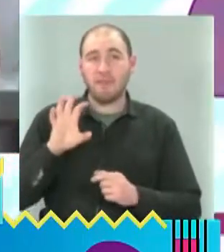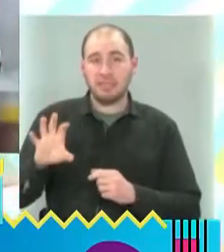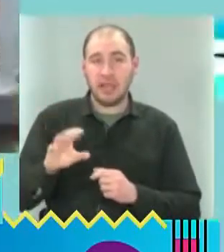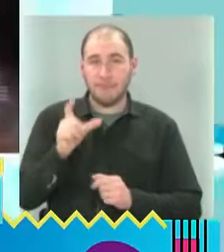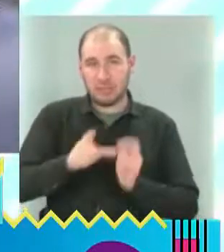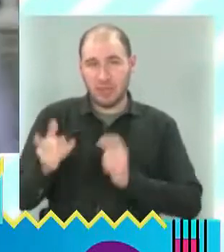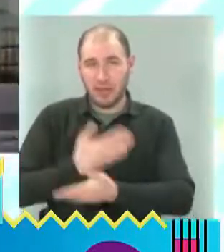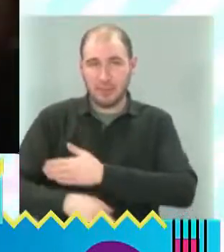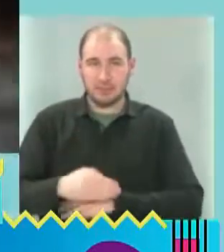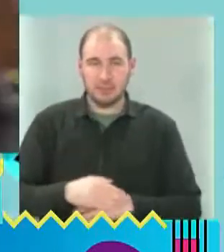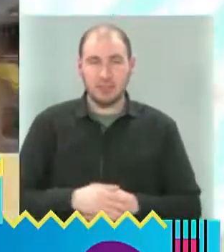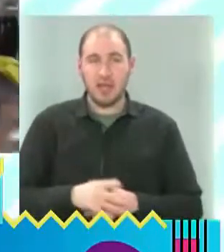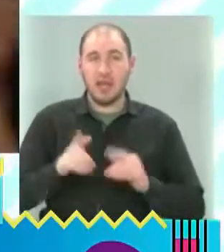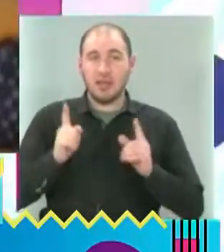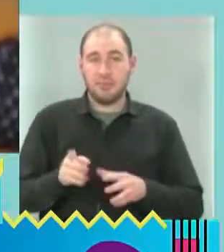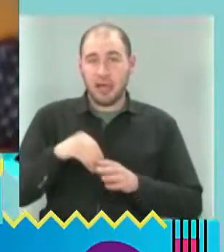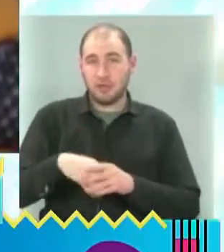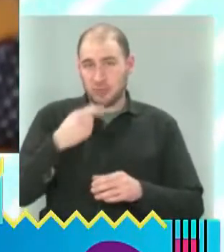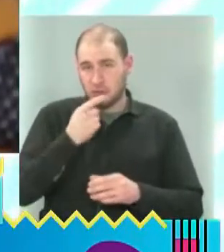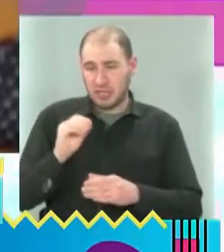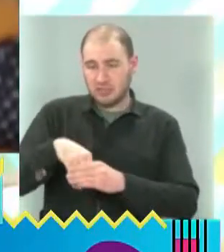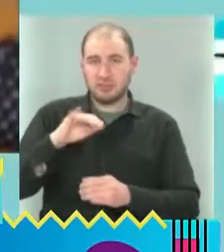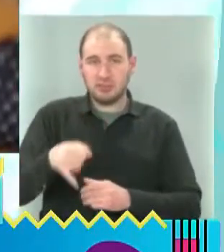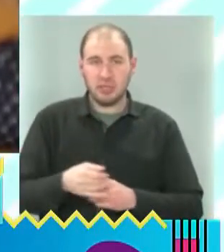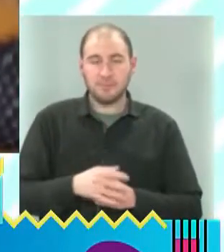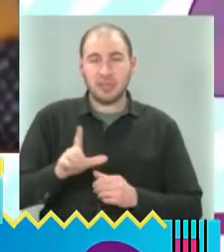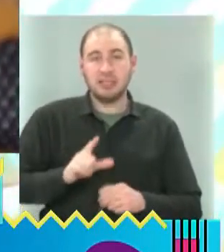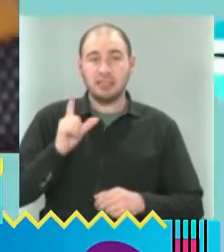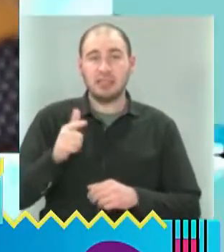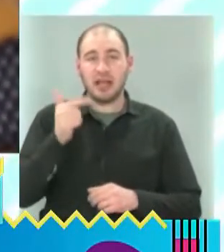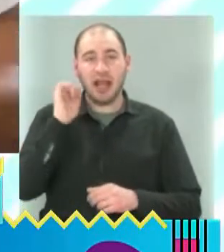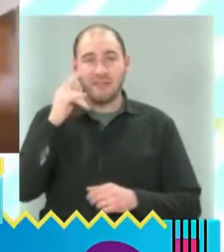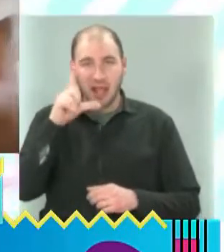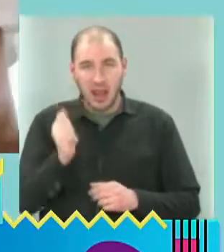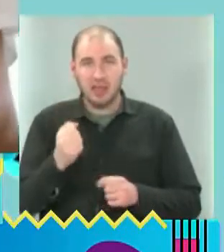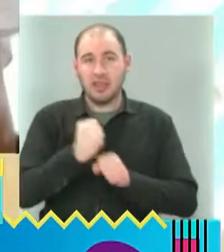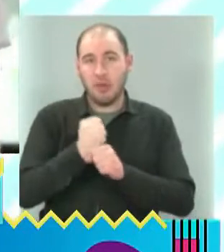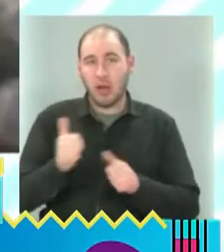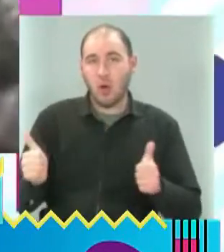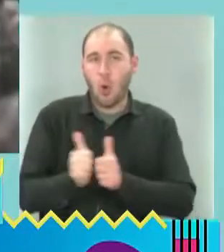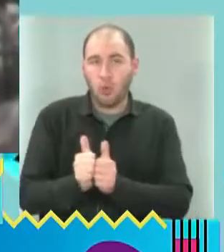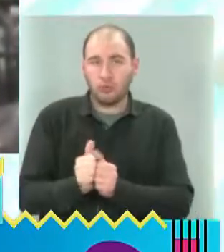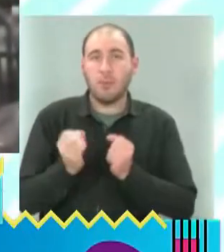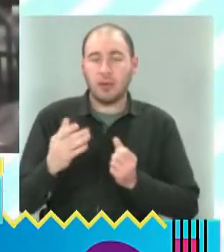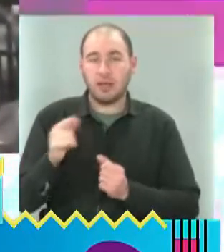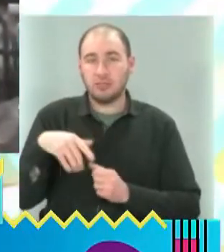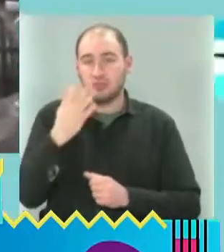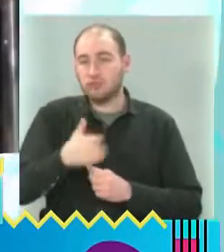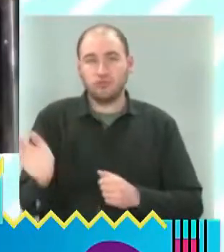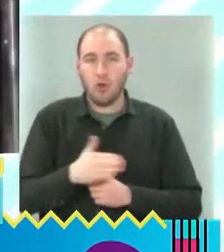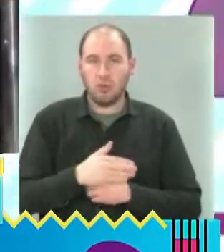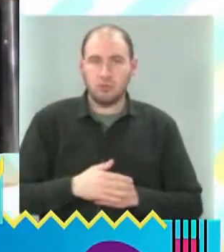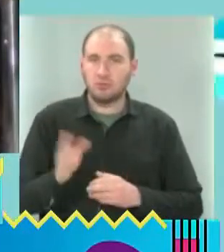Provincial de Personas con Discapacidad, que también lo integra la provincia, donde está la licenciada Gabriela Juárez, y trabajamos mucho en conjunto porque creemos que todos tenemos que